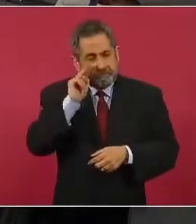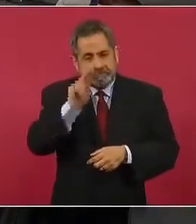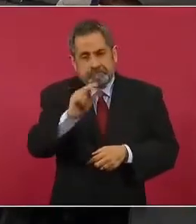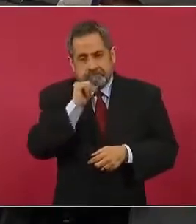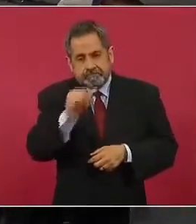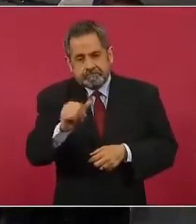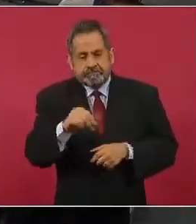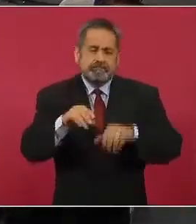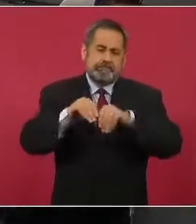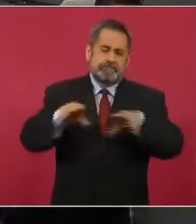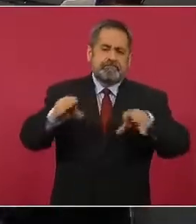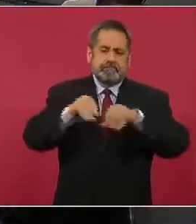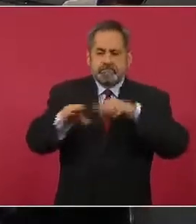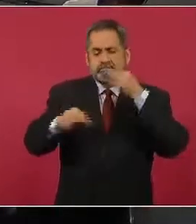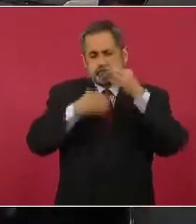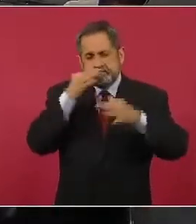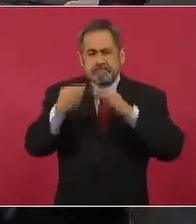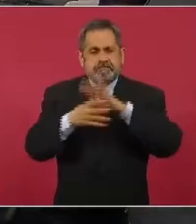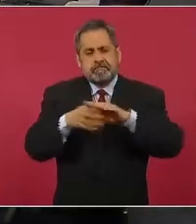en la página